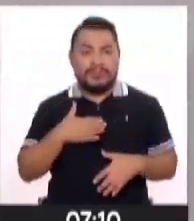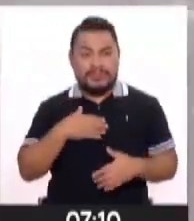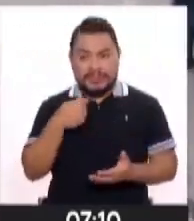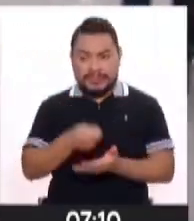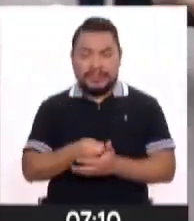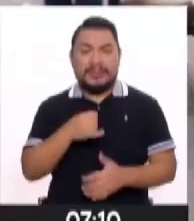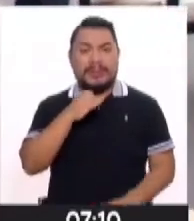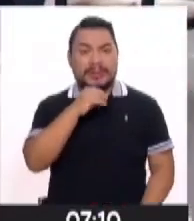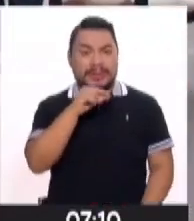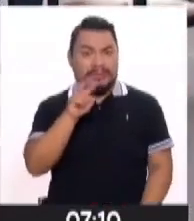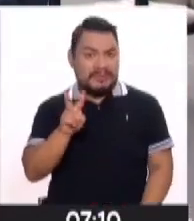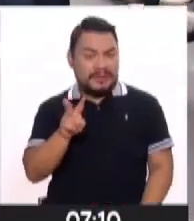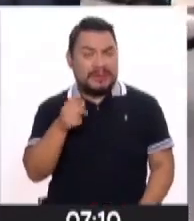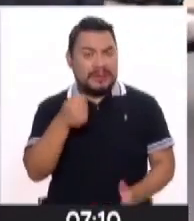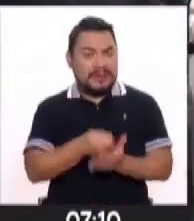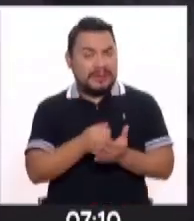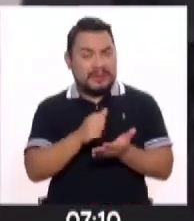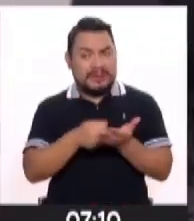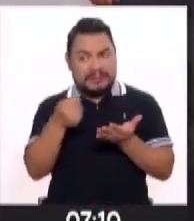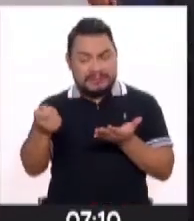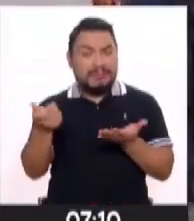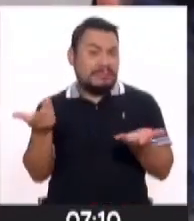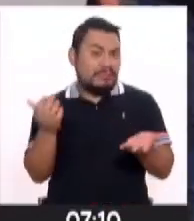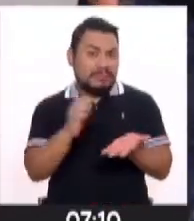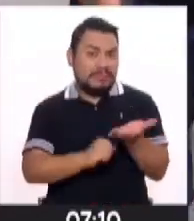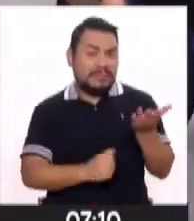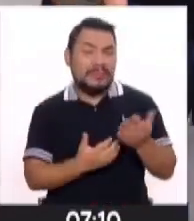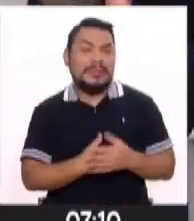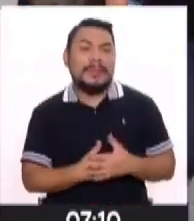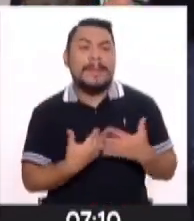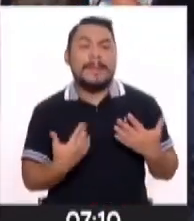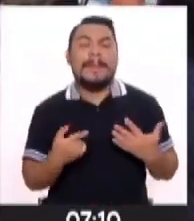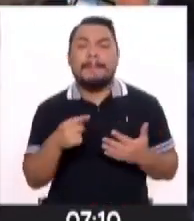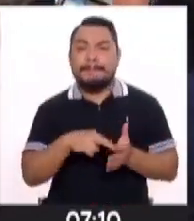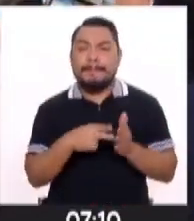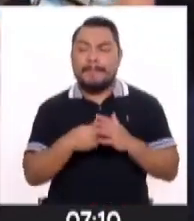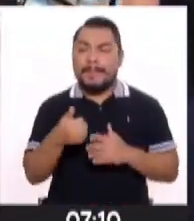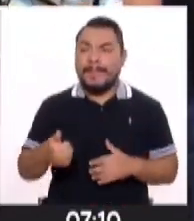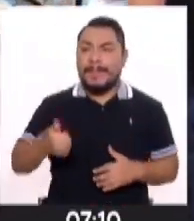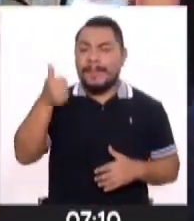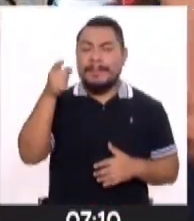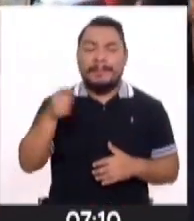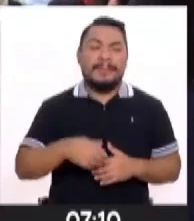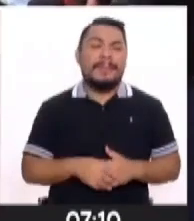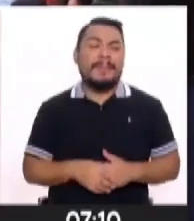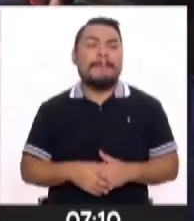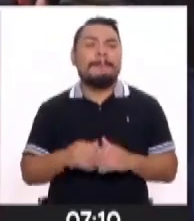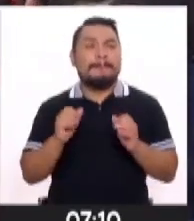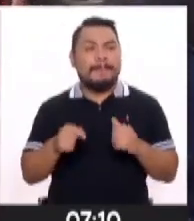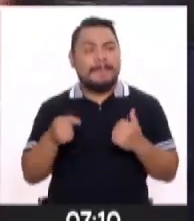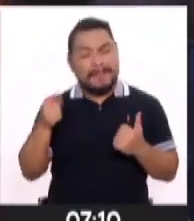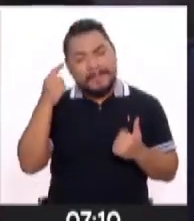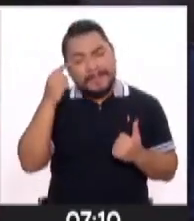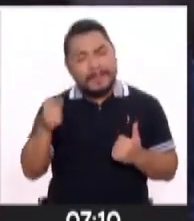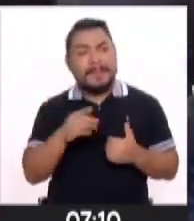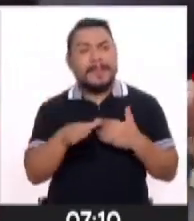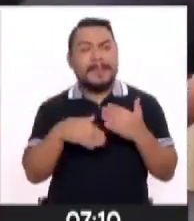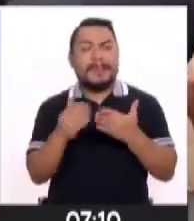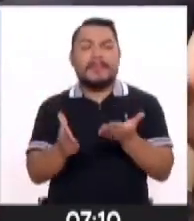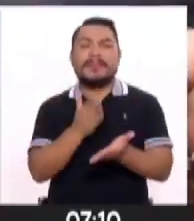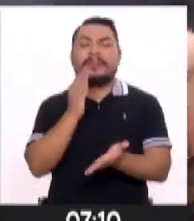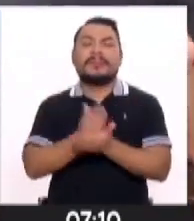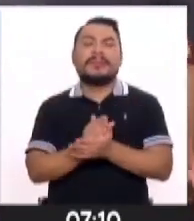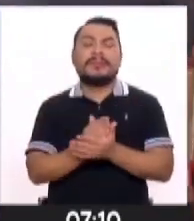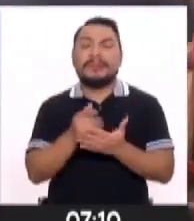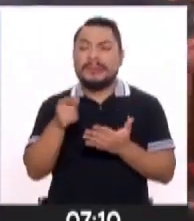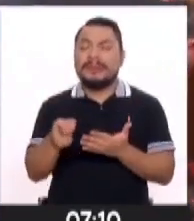impuestos. Dese cuenta, nosotros pagamos impuestos. Entonces eso quiere decir que las autoridades, ajeno al problema de